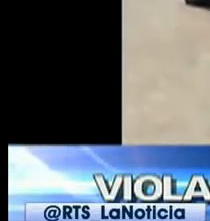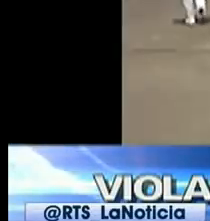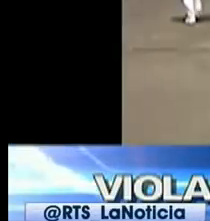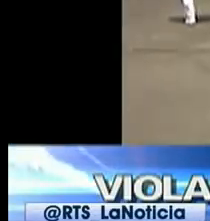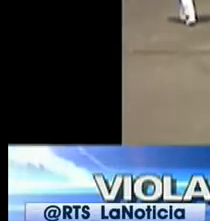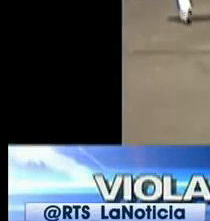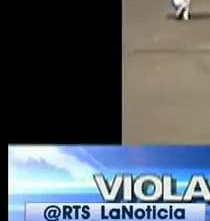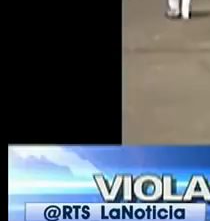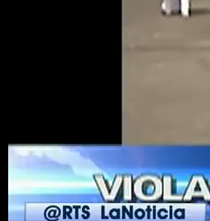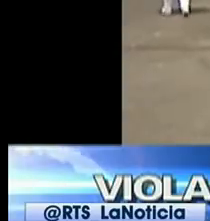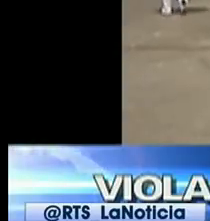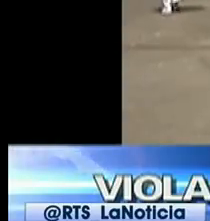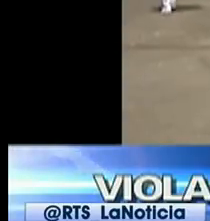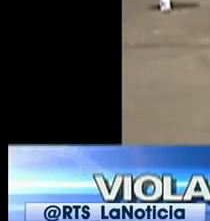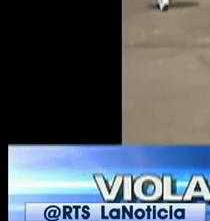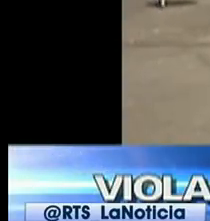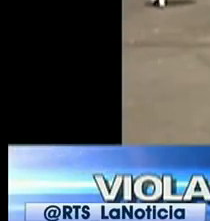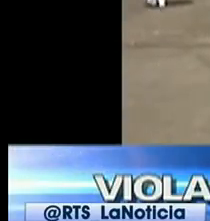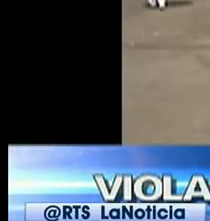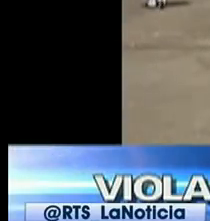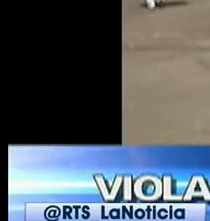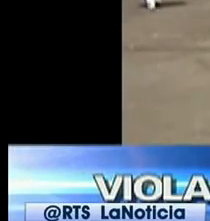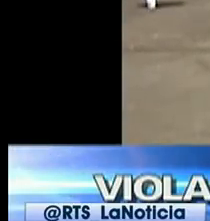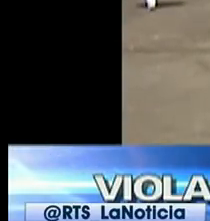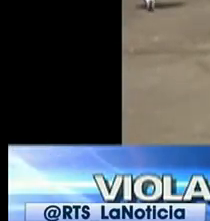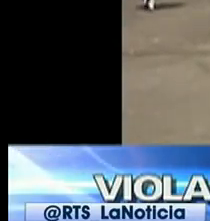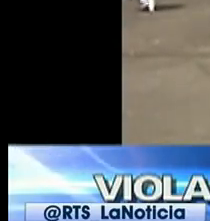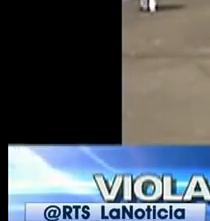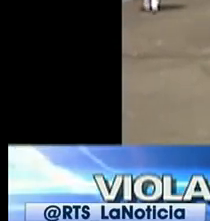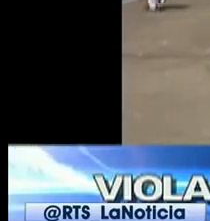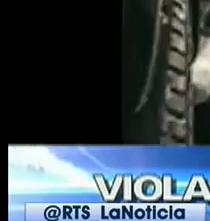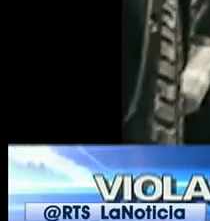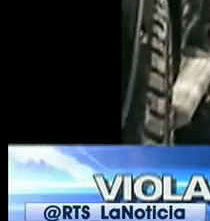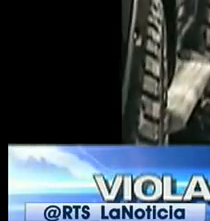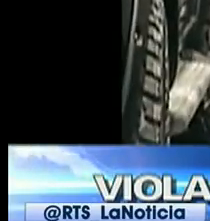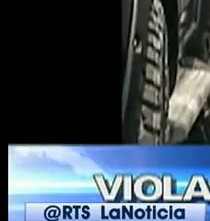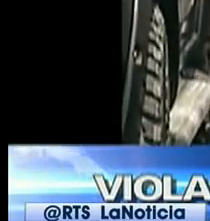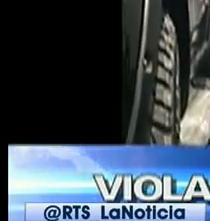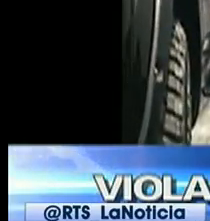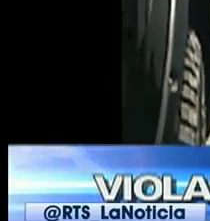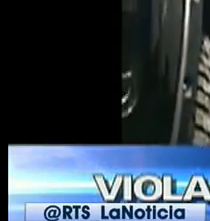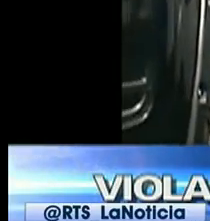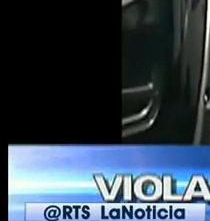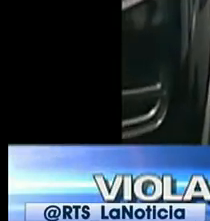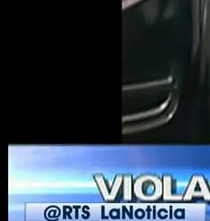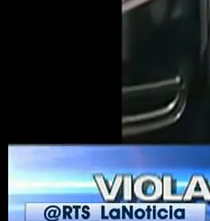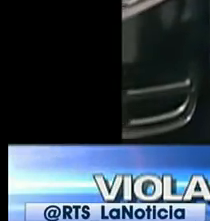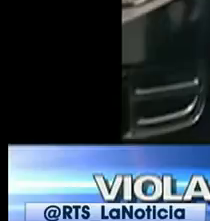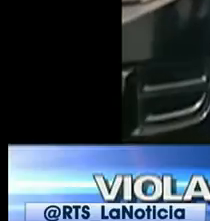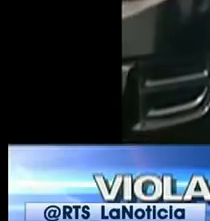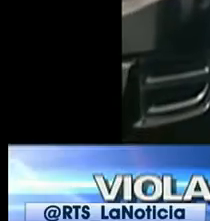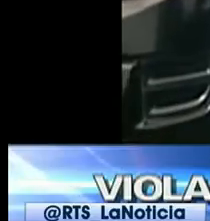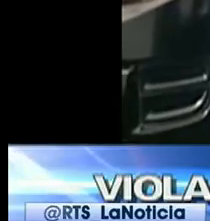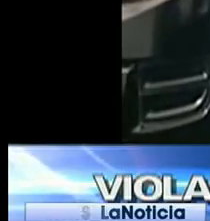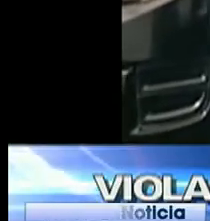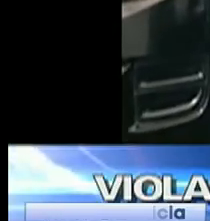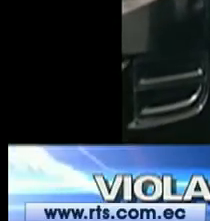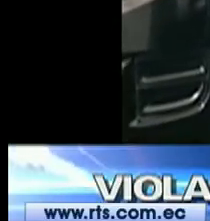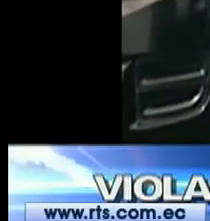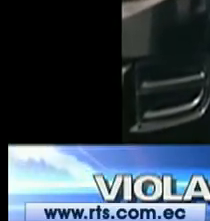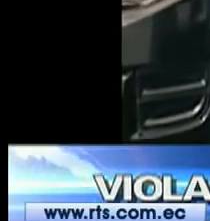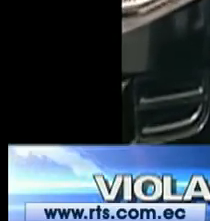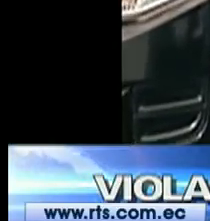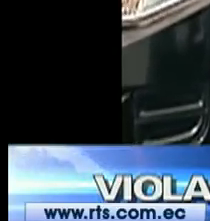Enseguida, una menor de 14 años fue violada por unos sujetos que se movilizaban en Trisimoto.